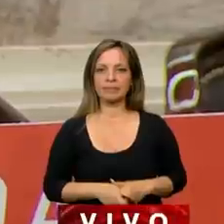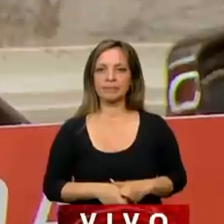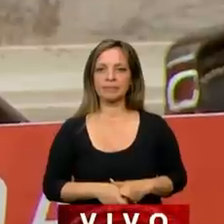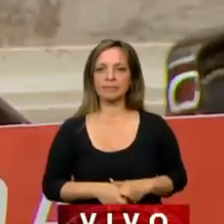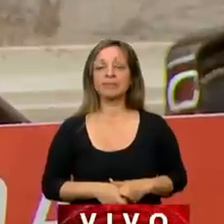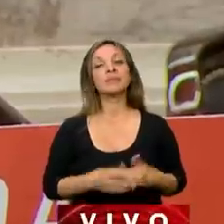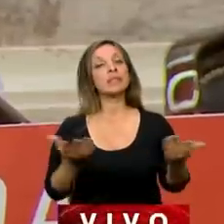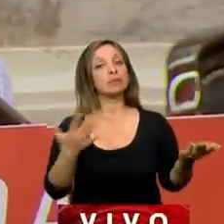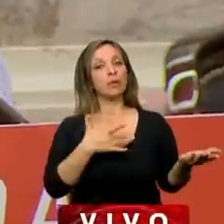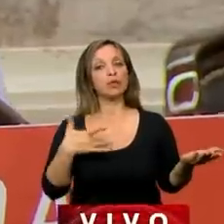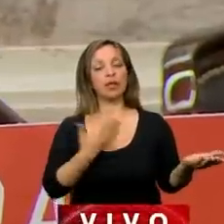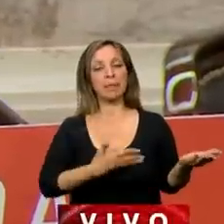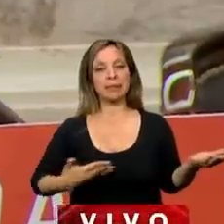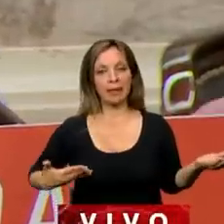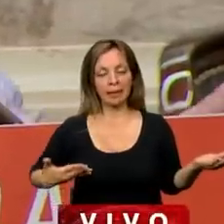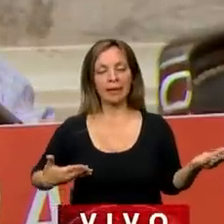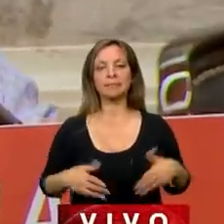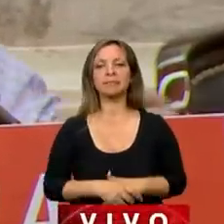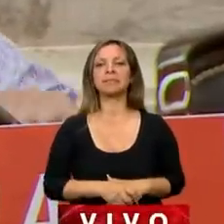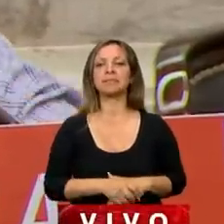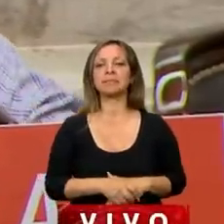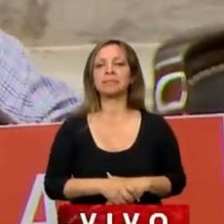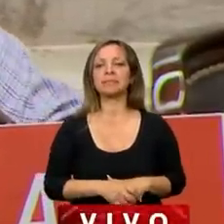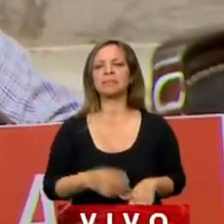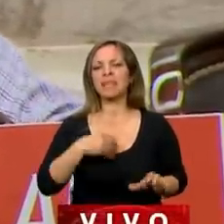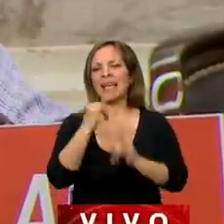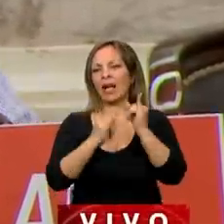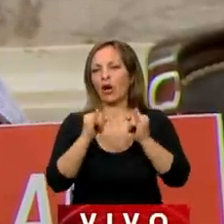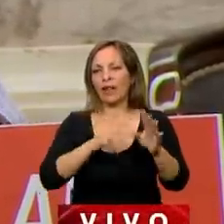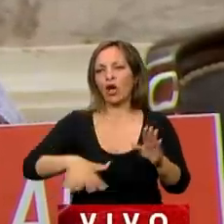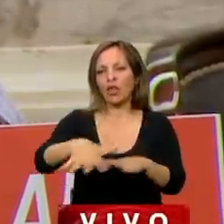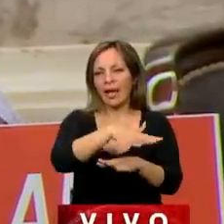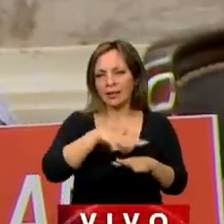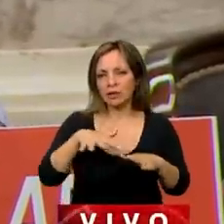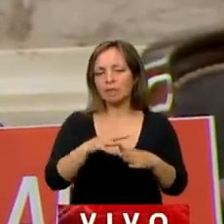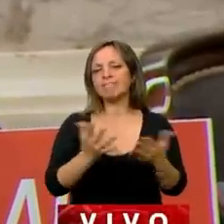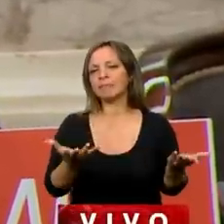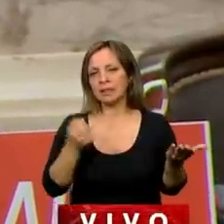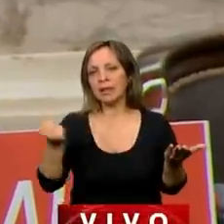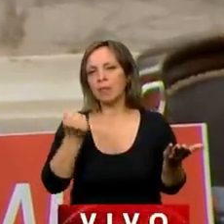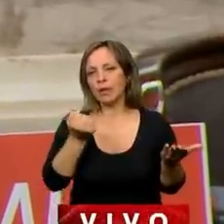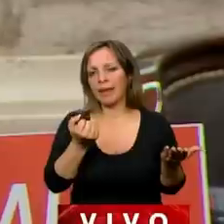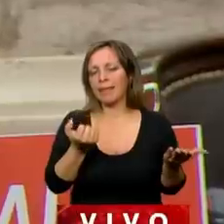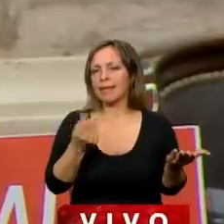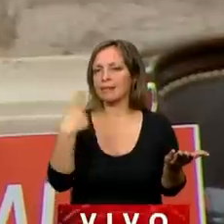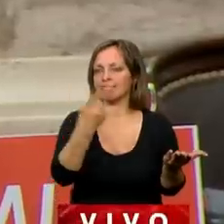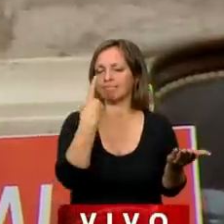Bueno, señora presidenta, para darle un contexto a lo que vamos a discutir, hay que entender que la